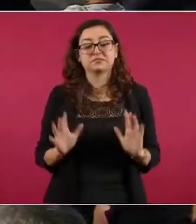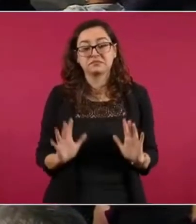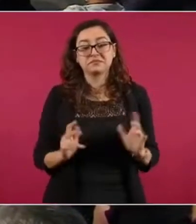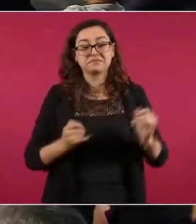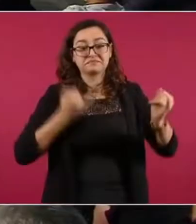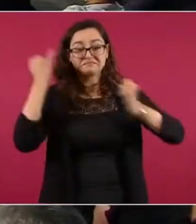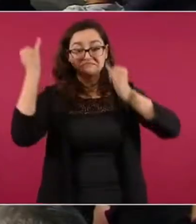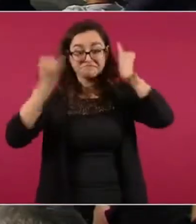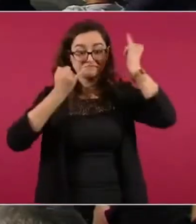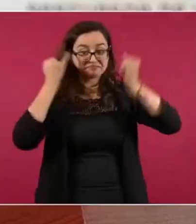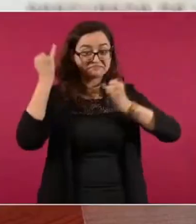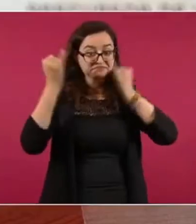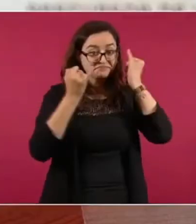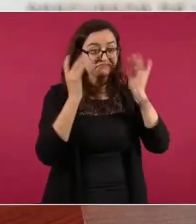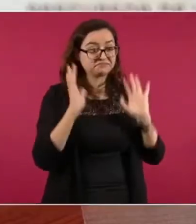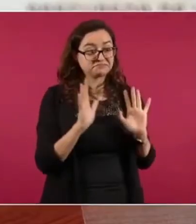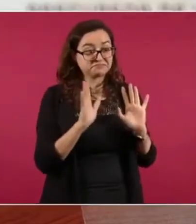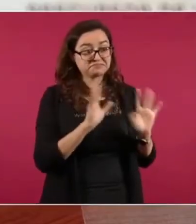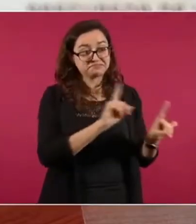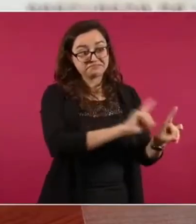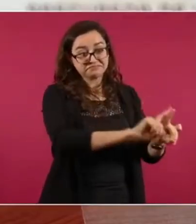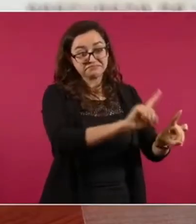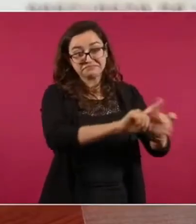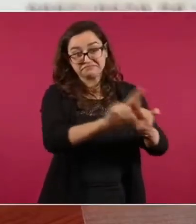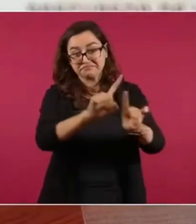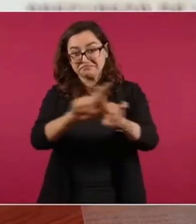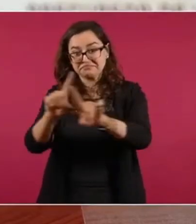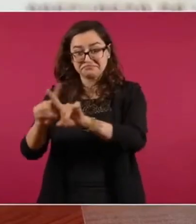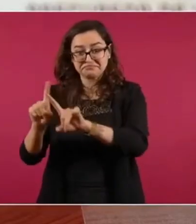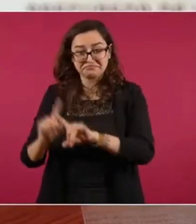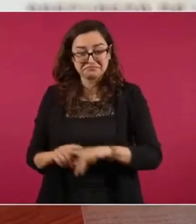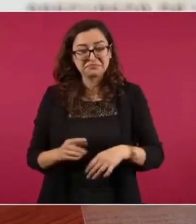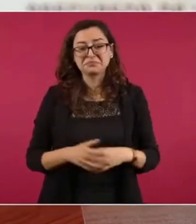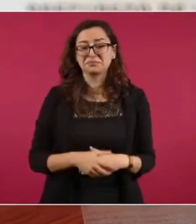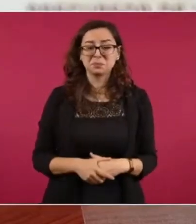que se castigara a los responsables. No,